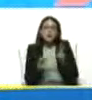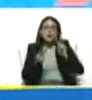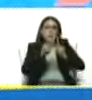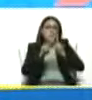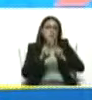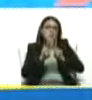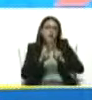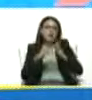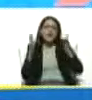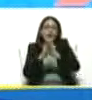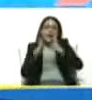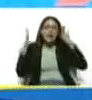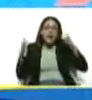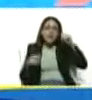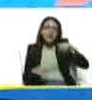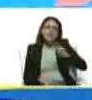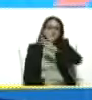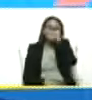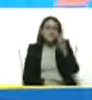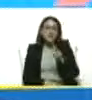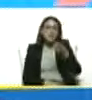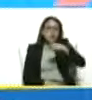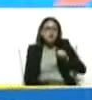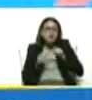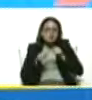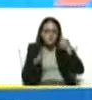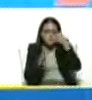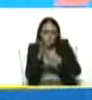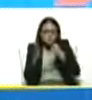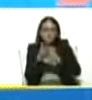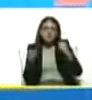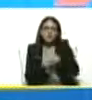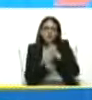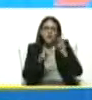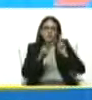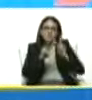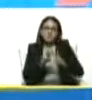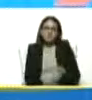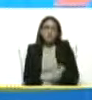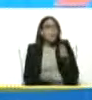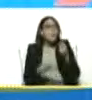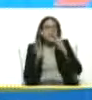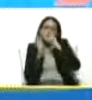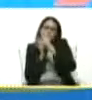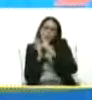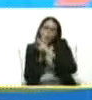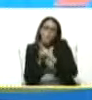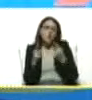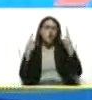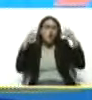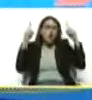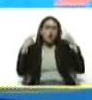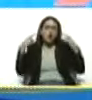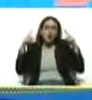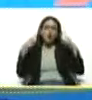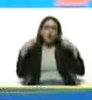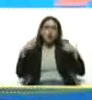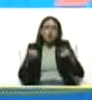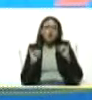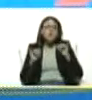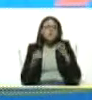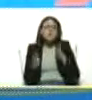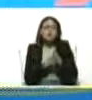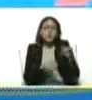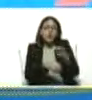de mayor envergadura que continuamos. Y muchas cosas más en lo que se llamó el estado de bienestar